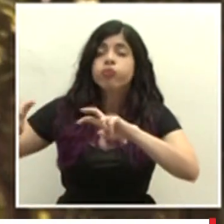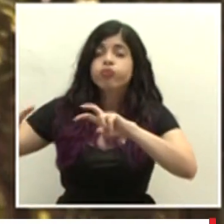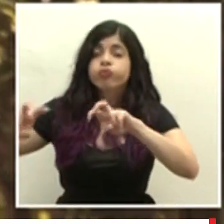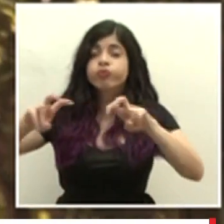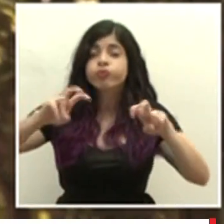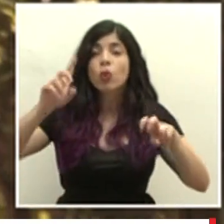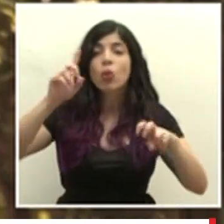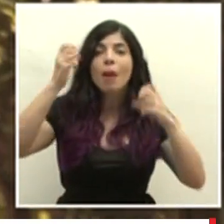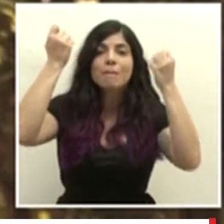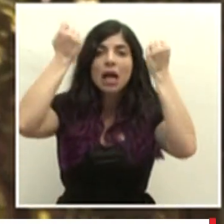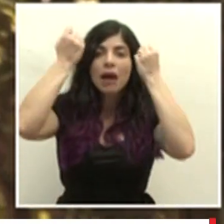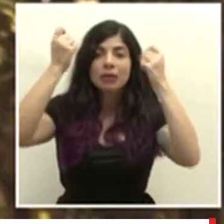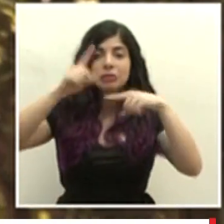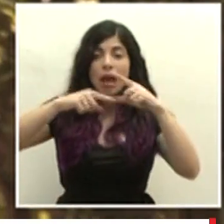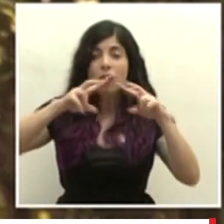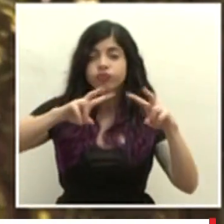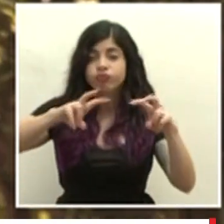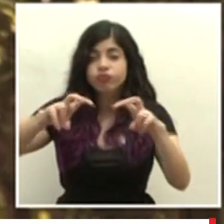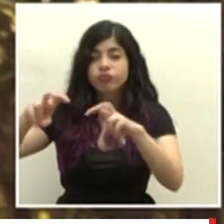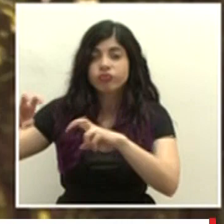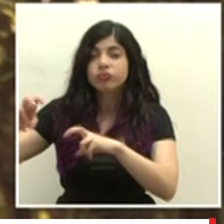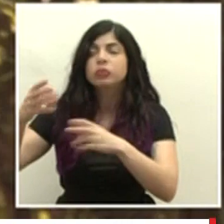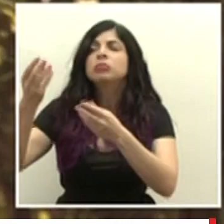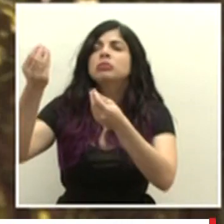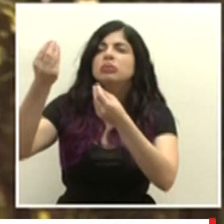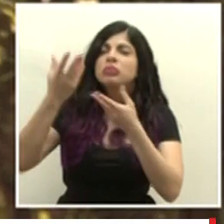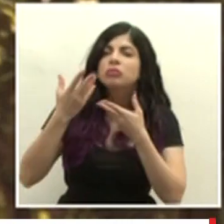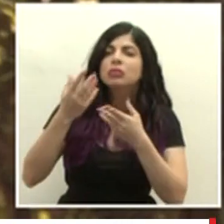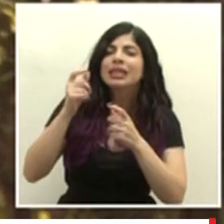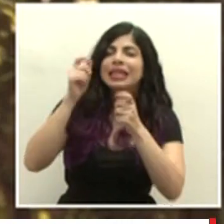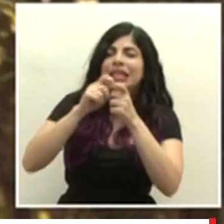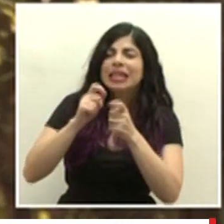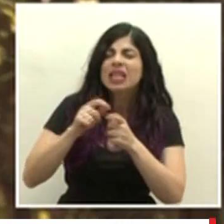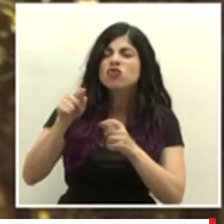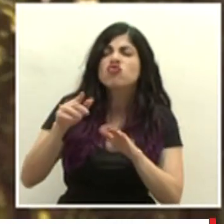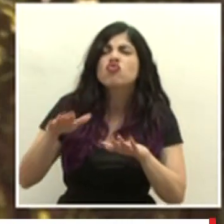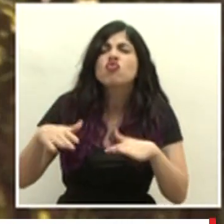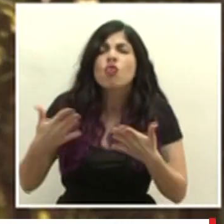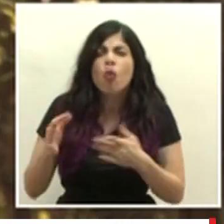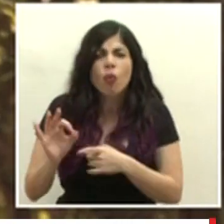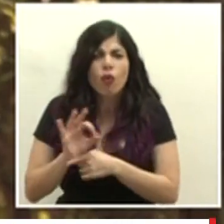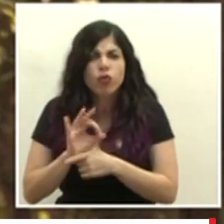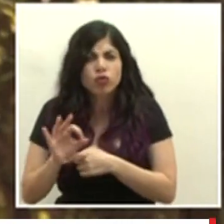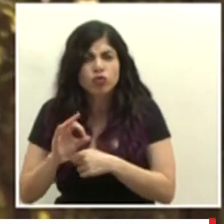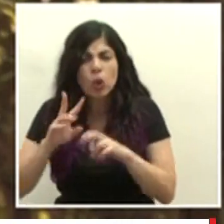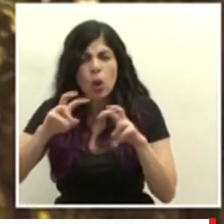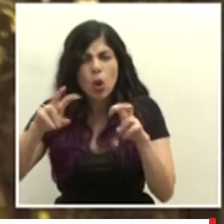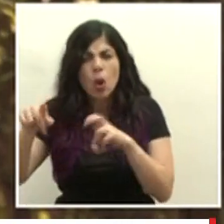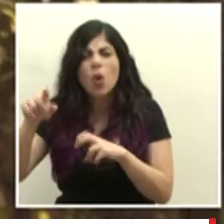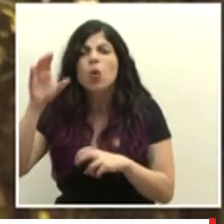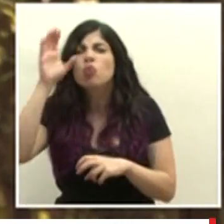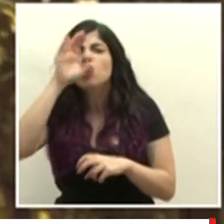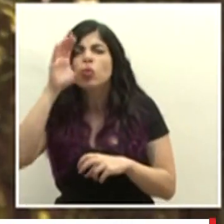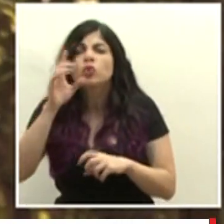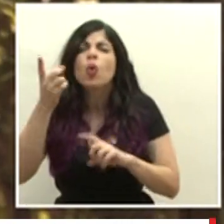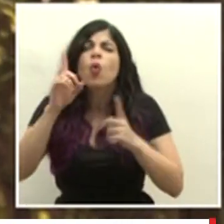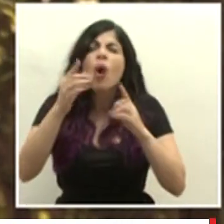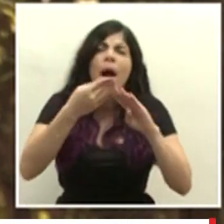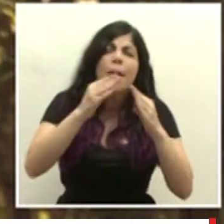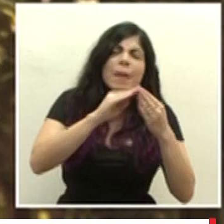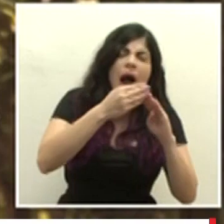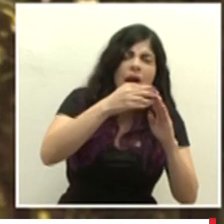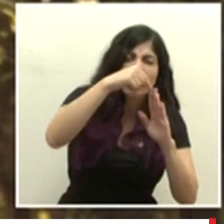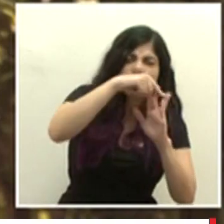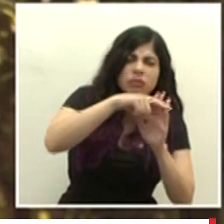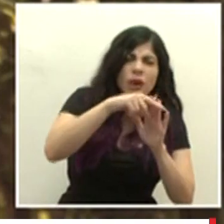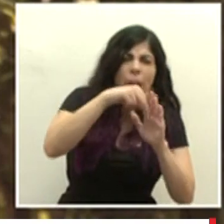que se va a hacer en Pavas, quisiera detalles y también un mensaje a la gente de cómo es esta logística, qué buscan, en qué barrios, tal vez profundizar